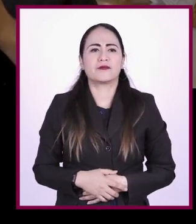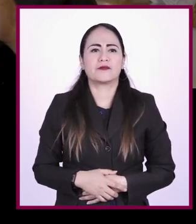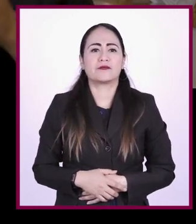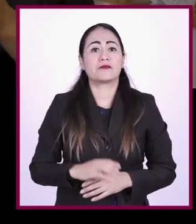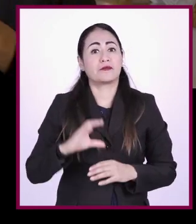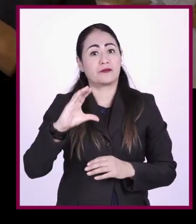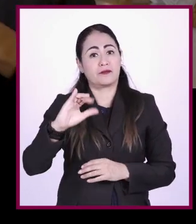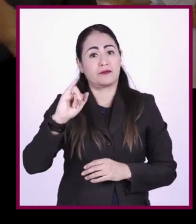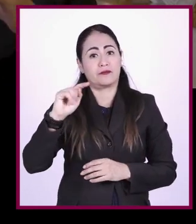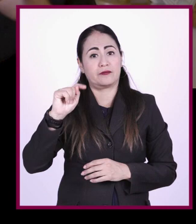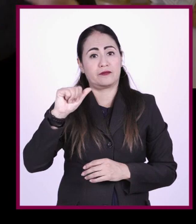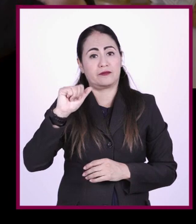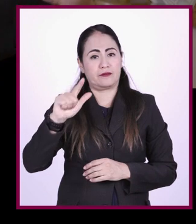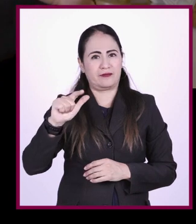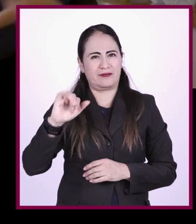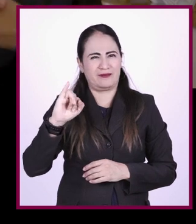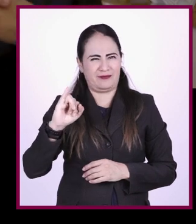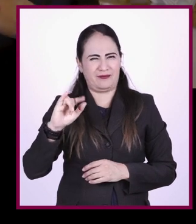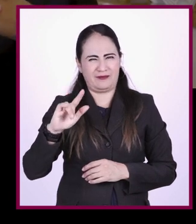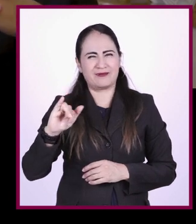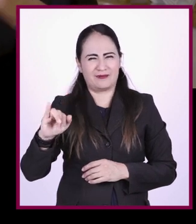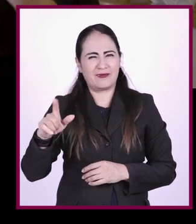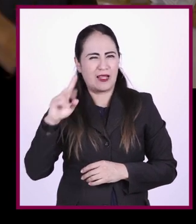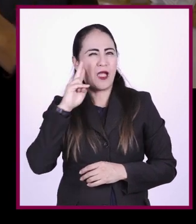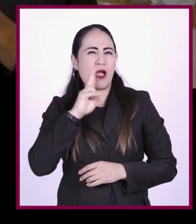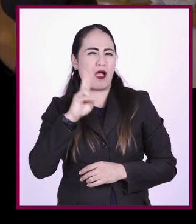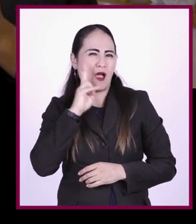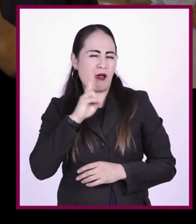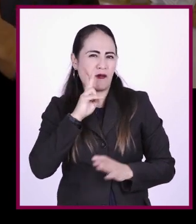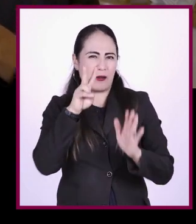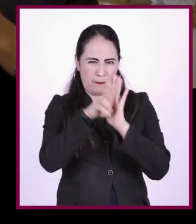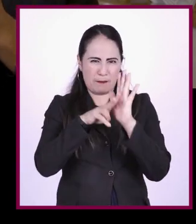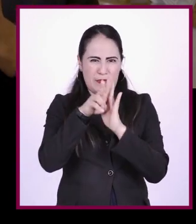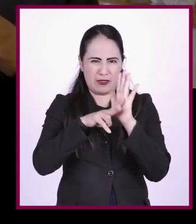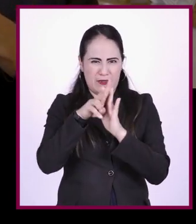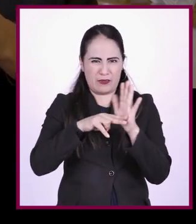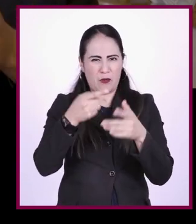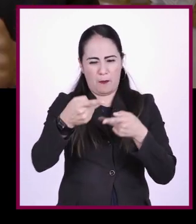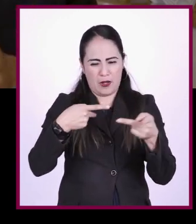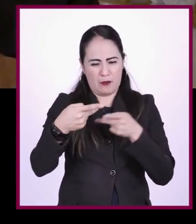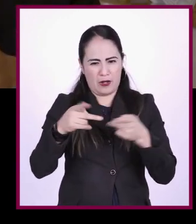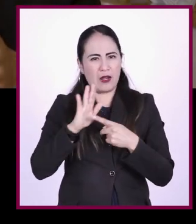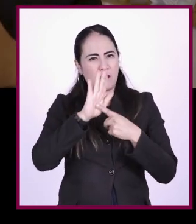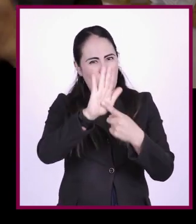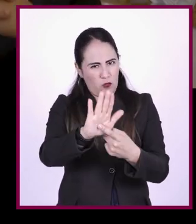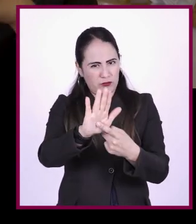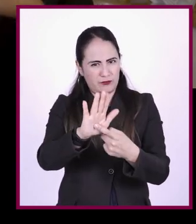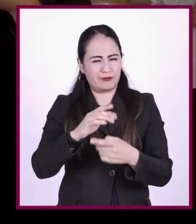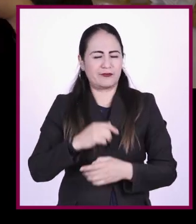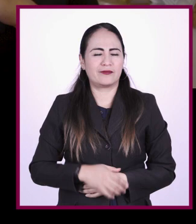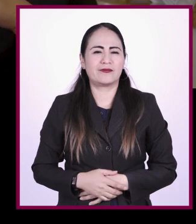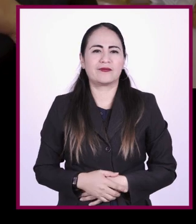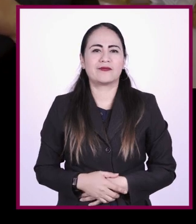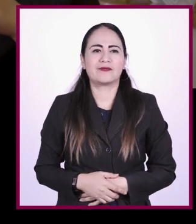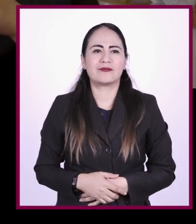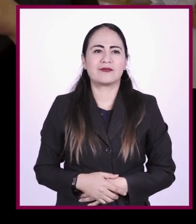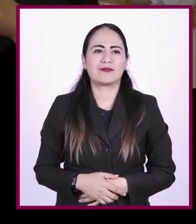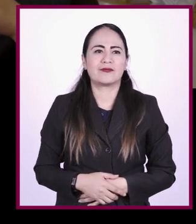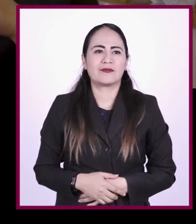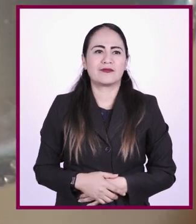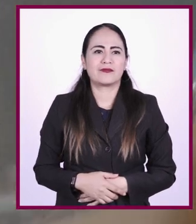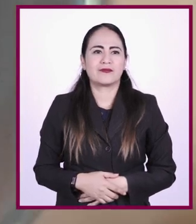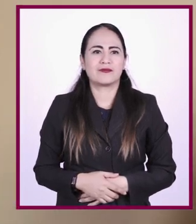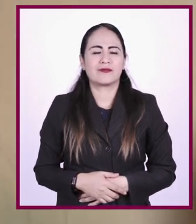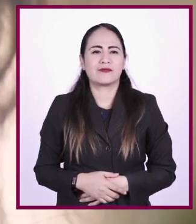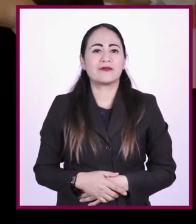relajándome. Bueno, mientras Citla se relaja, vemos la siguiente cápsula que preparamos acerca de la autorregulación emocional.